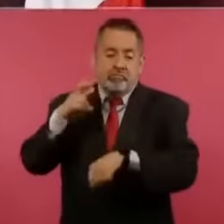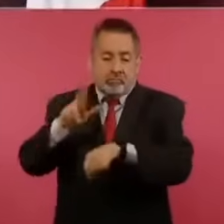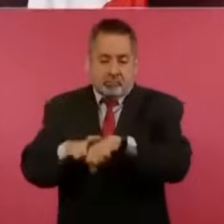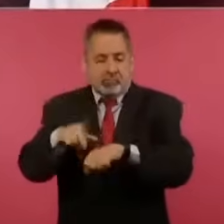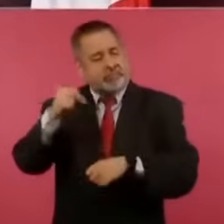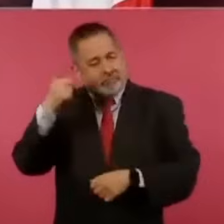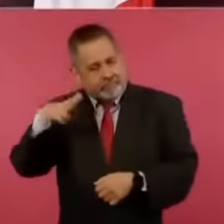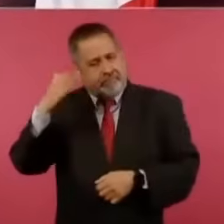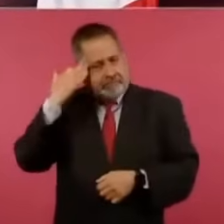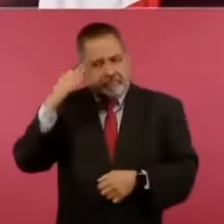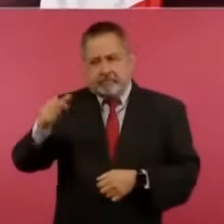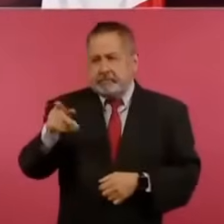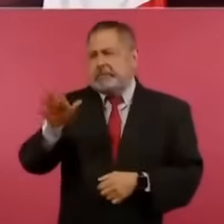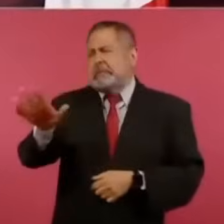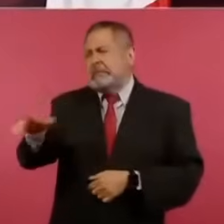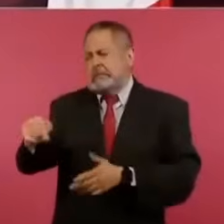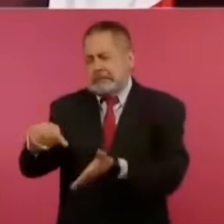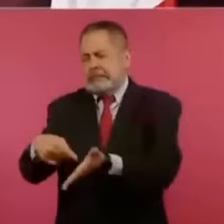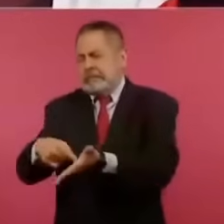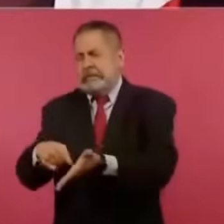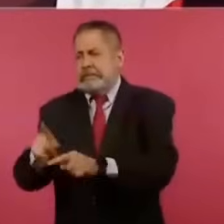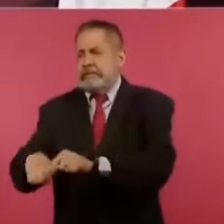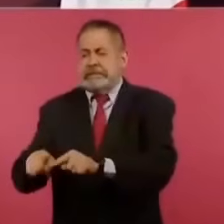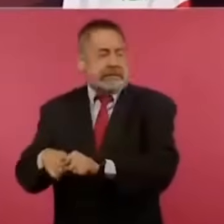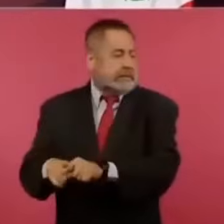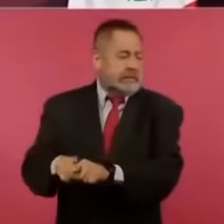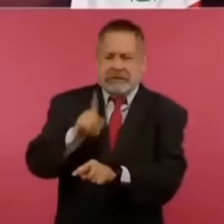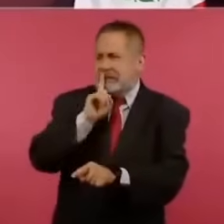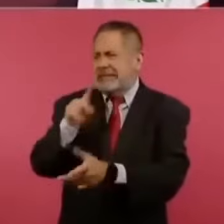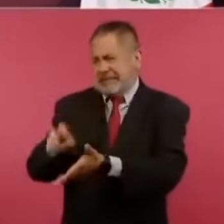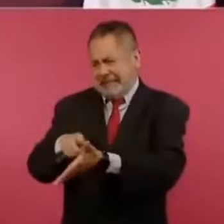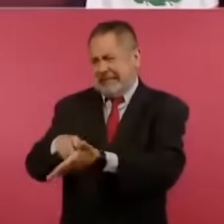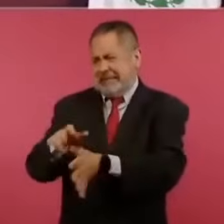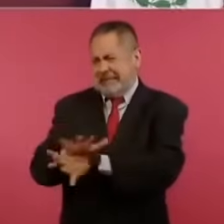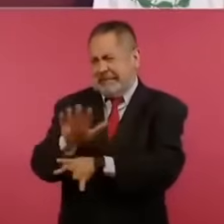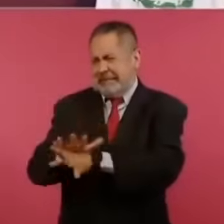aquel entonces para cambiar el dictamen